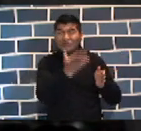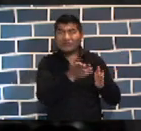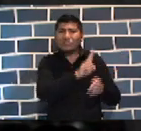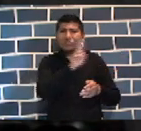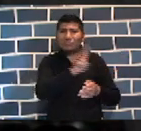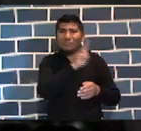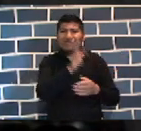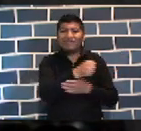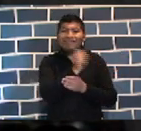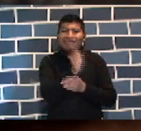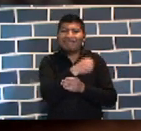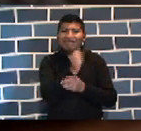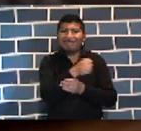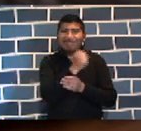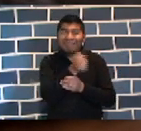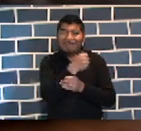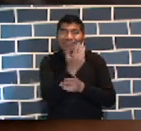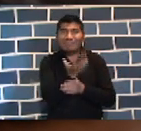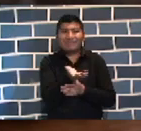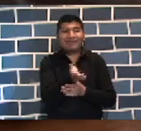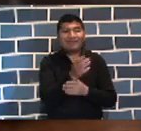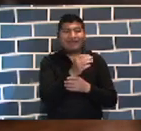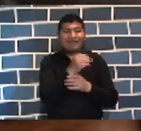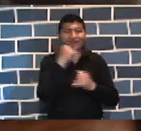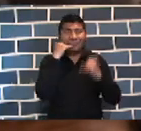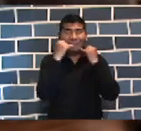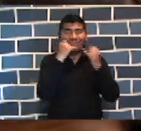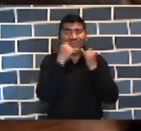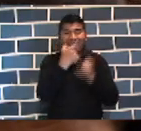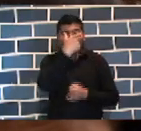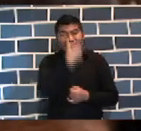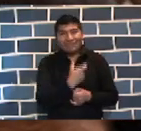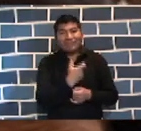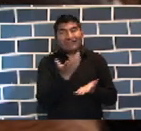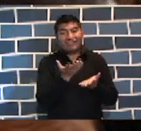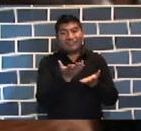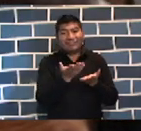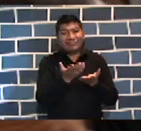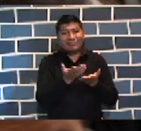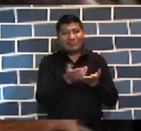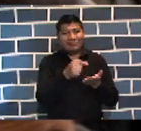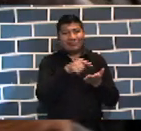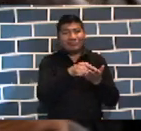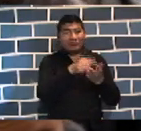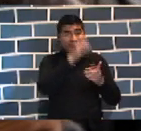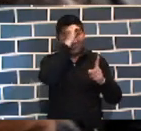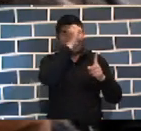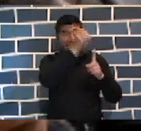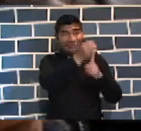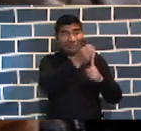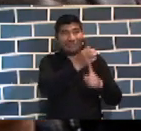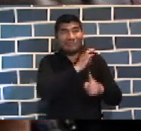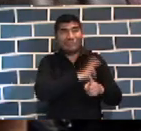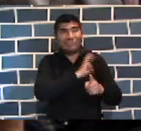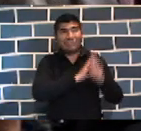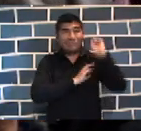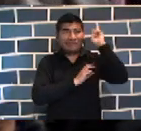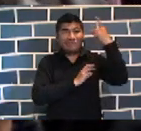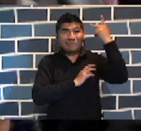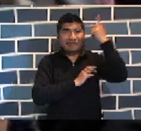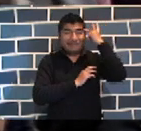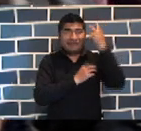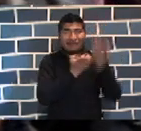uso manipulador de los datos personales con la finalidad de obtener ventajas políticas